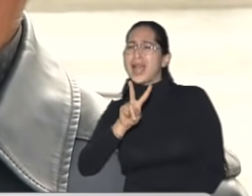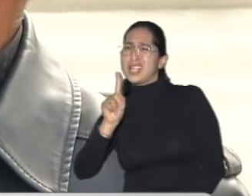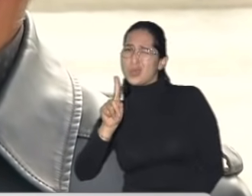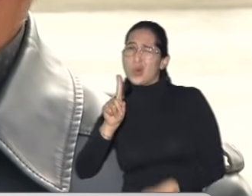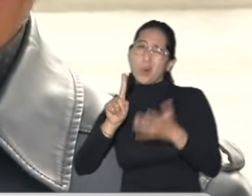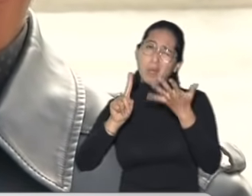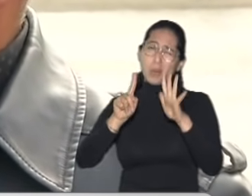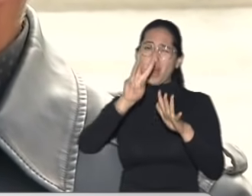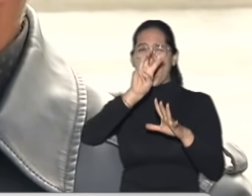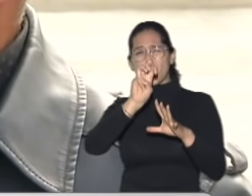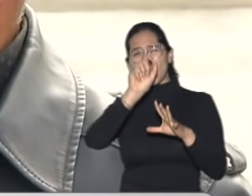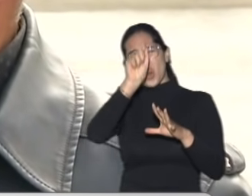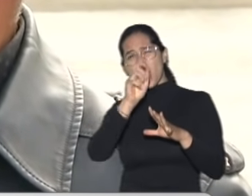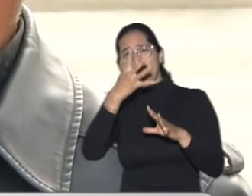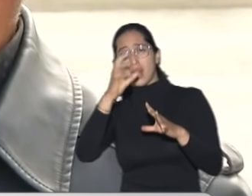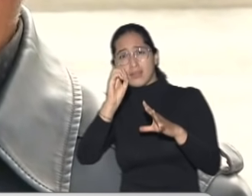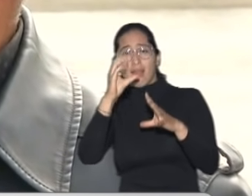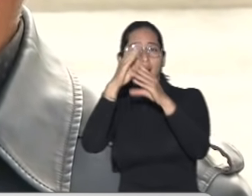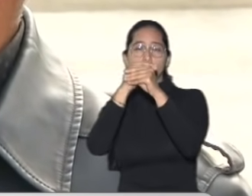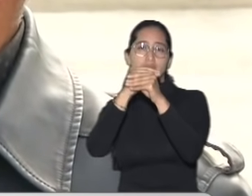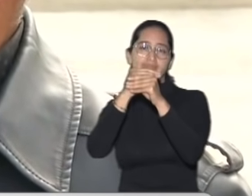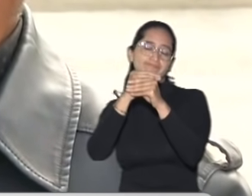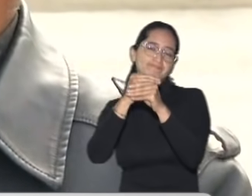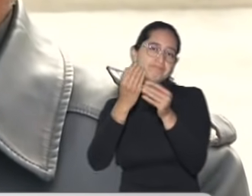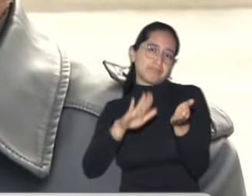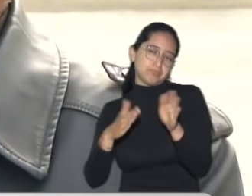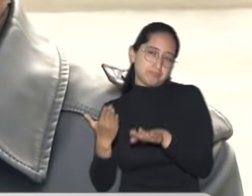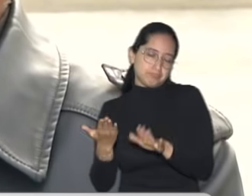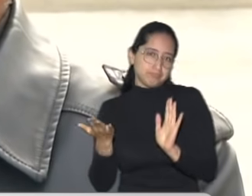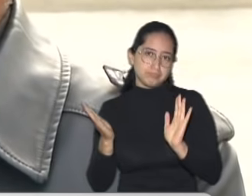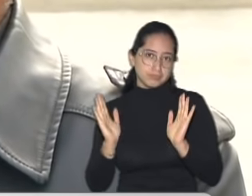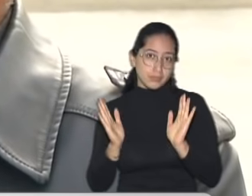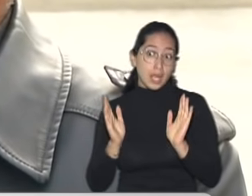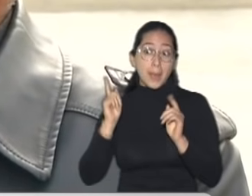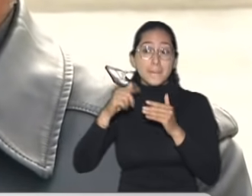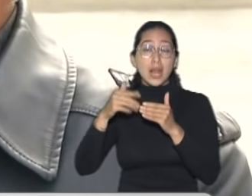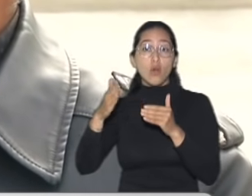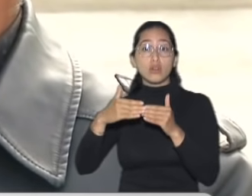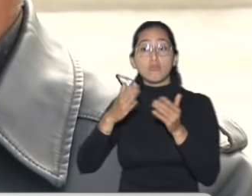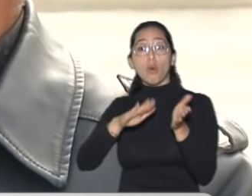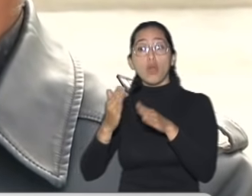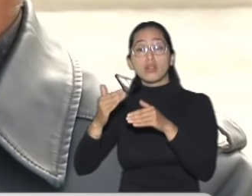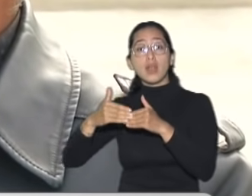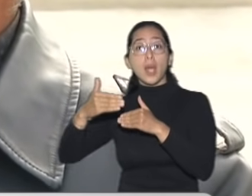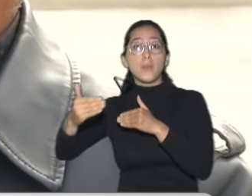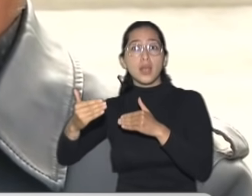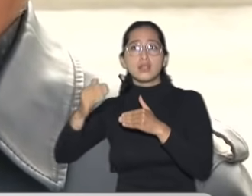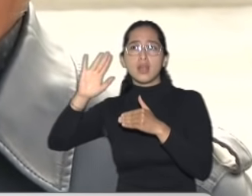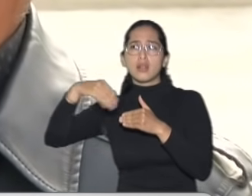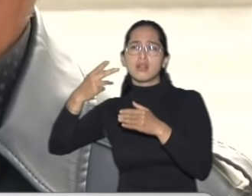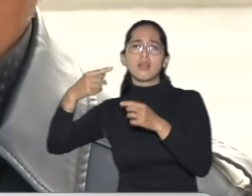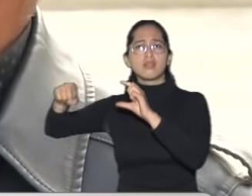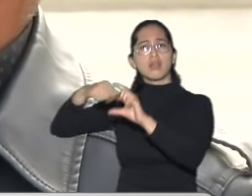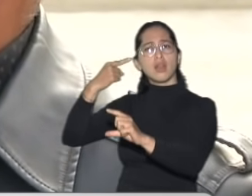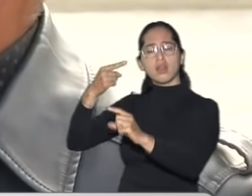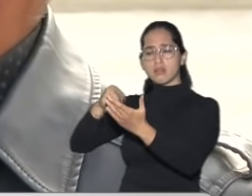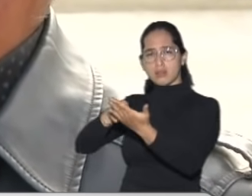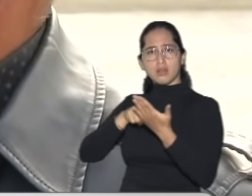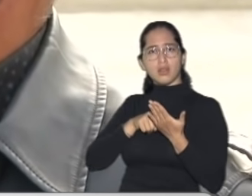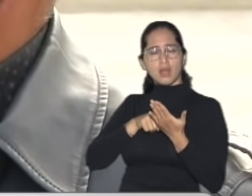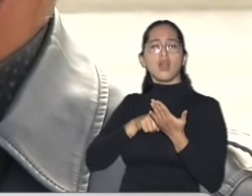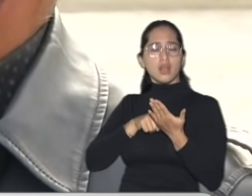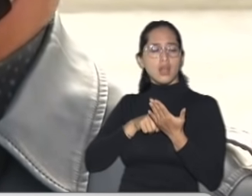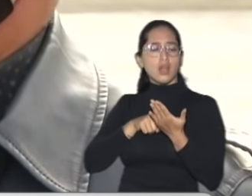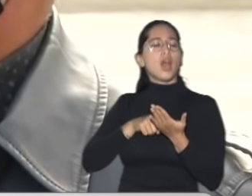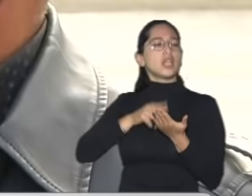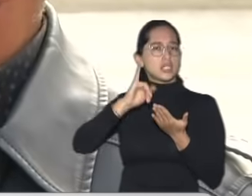la noche, se produce el deceso. Curiosamente, después de muerto, aparece una nota donde dicen que requieren la UCI